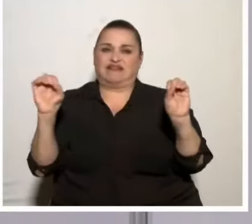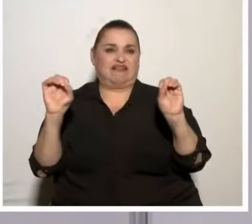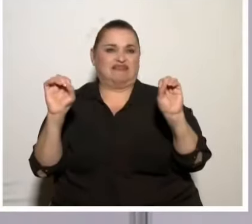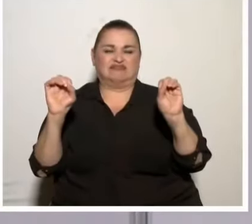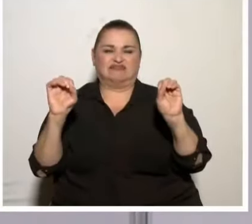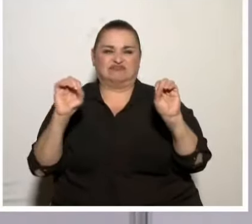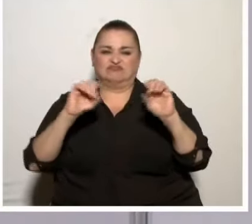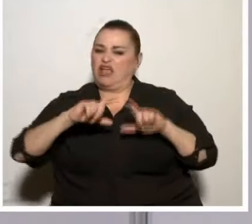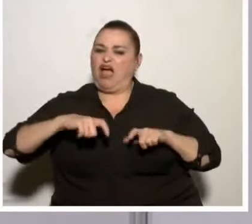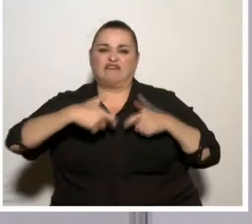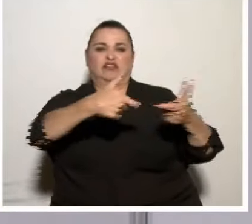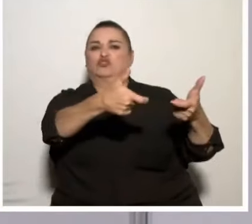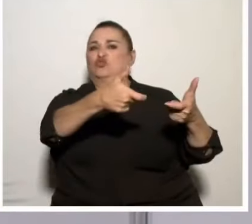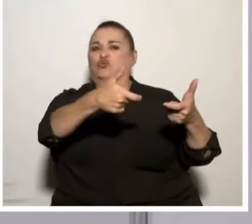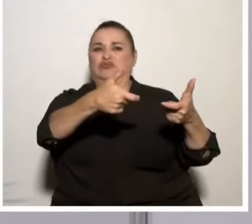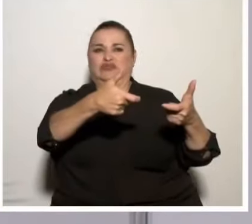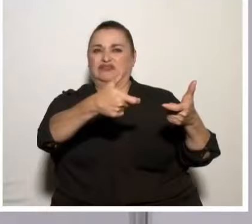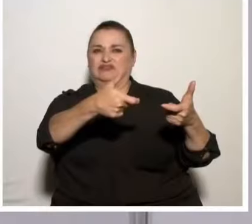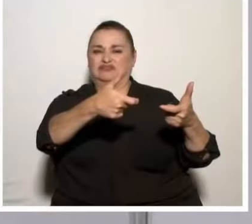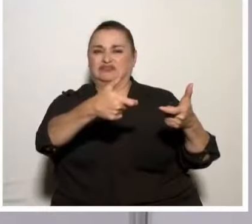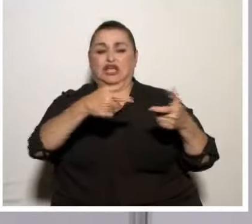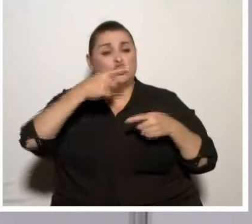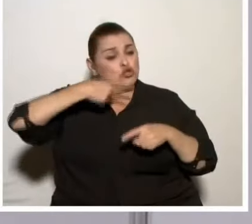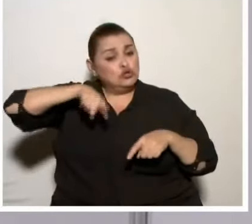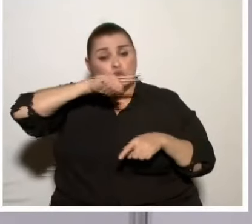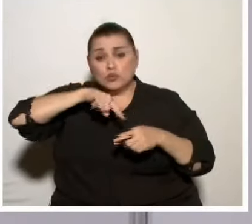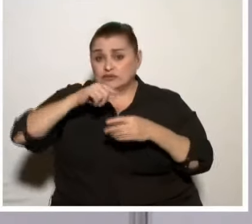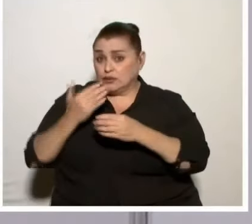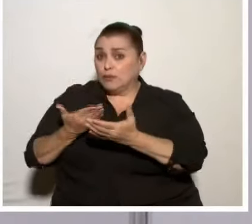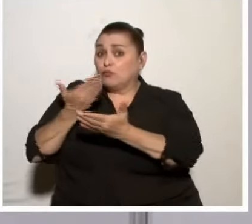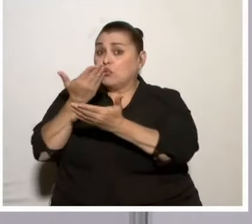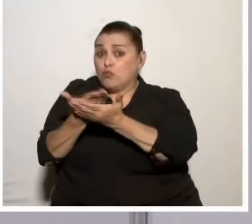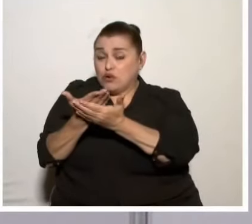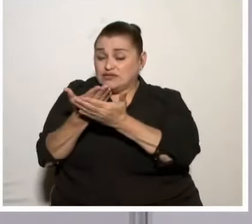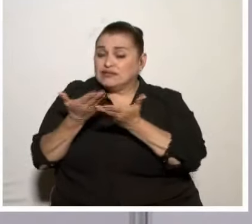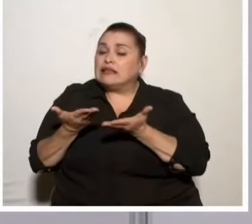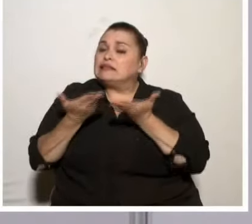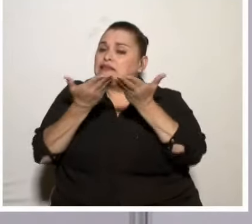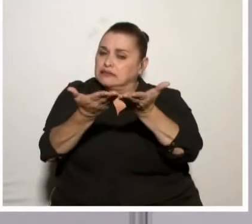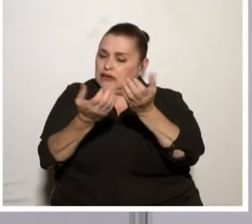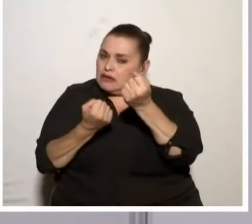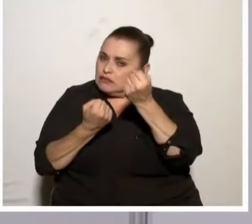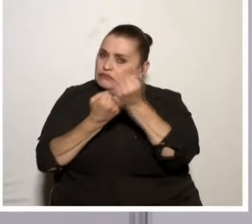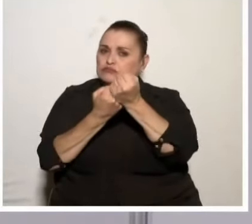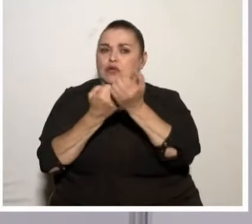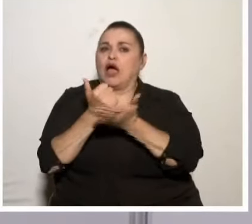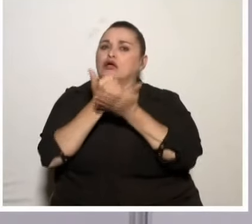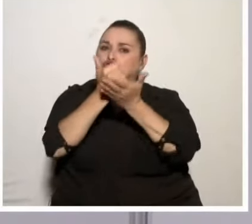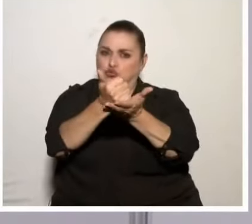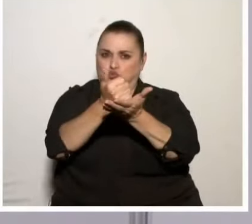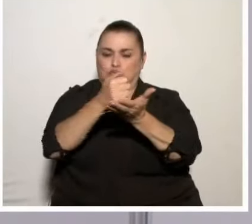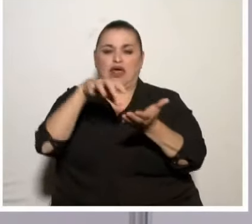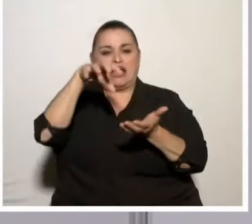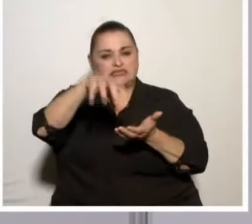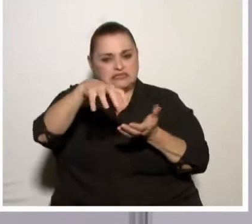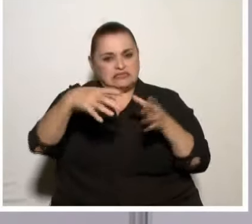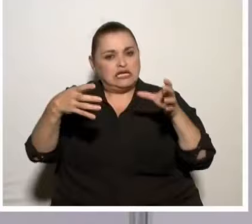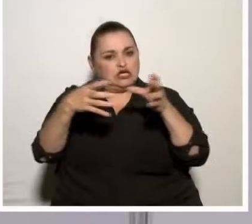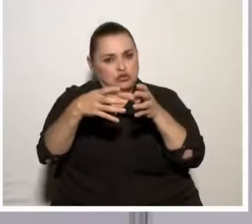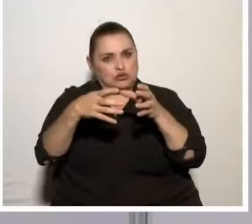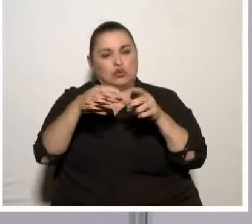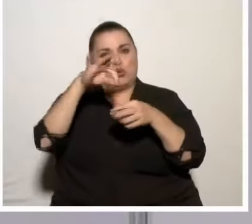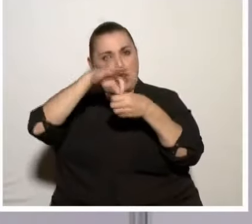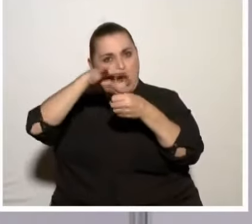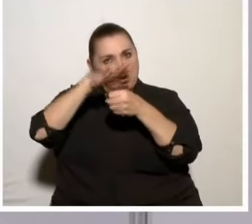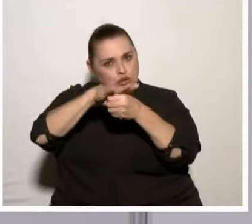los dejan abandonados. Nuestra propuesta es darle ayuda a ese sector agrícola